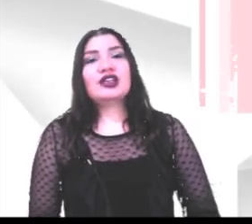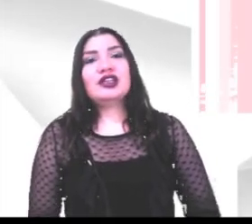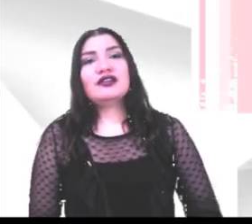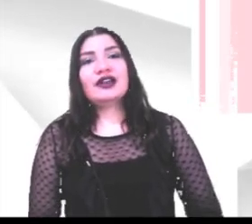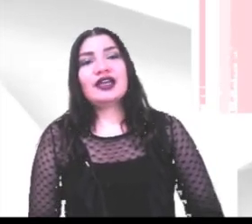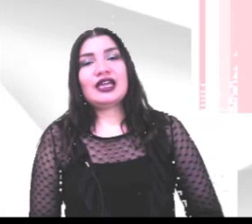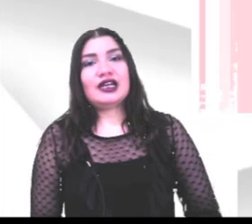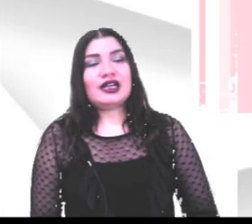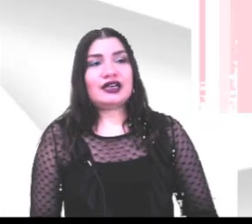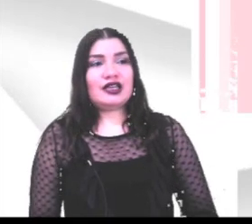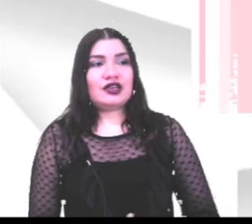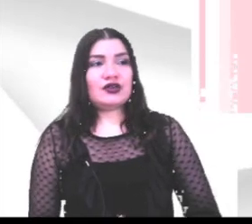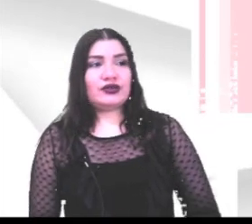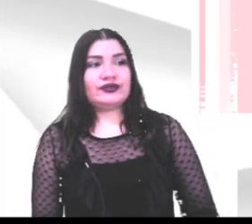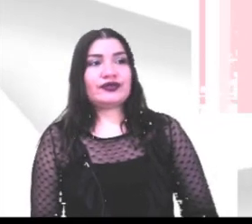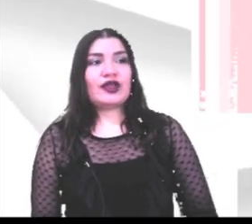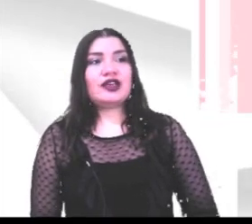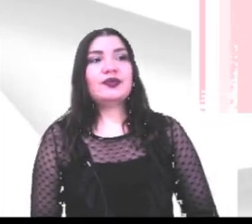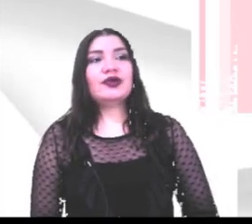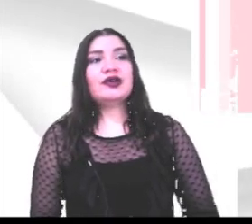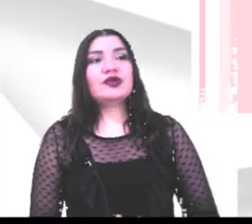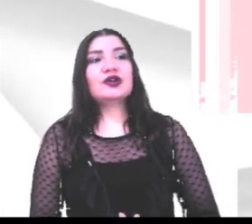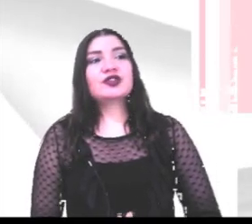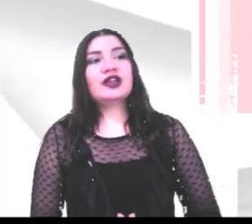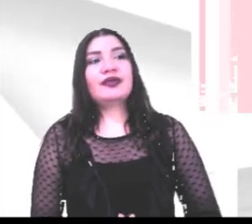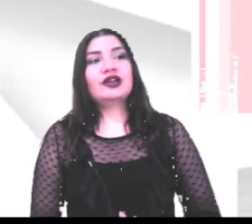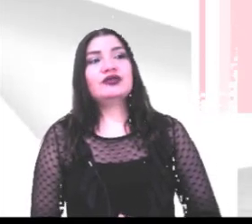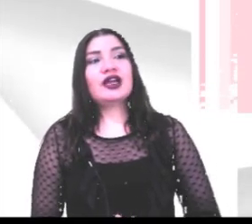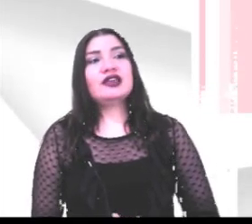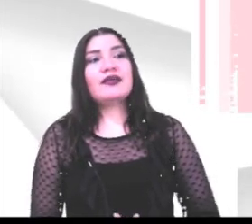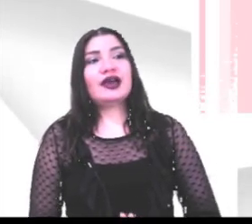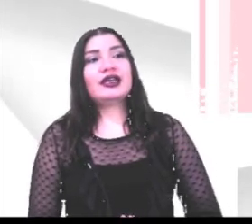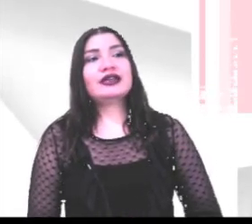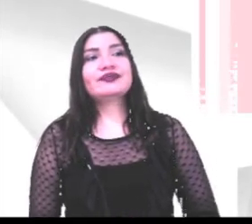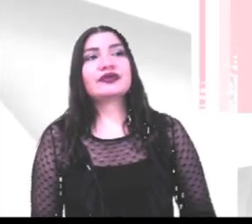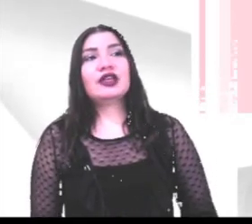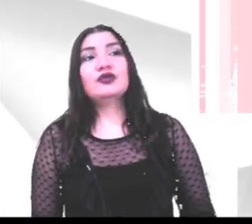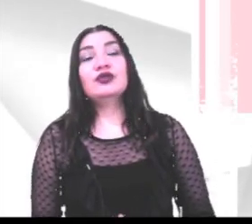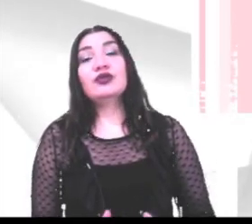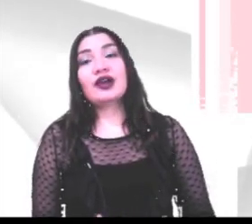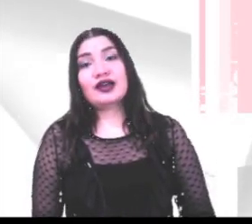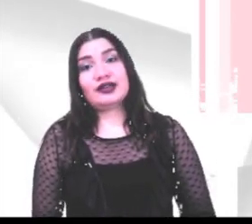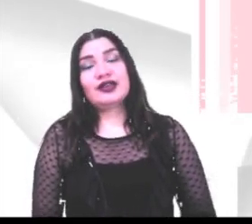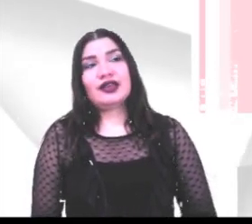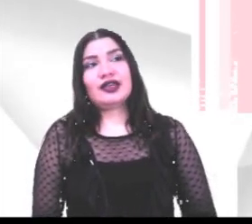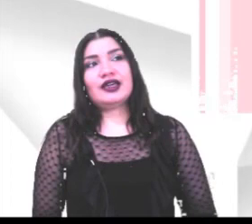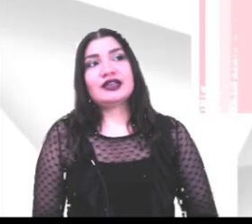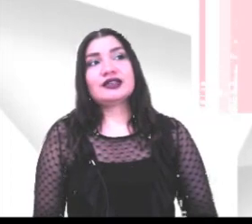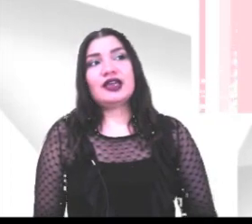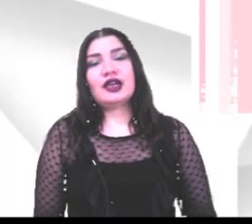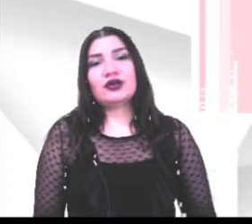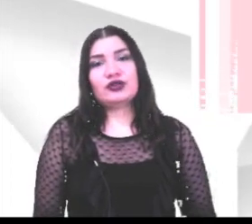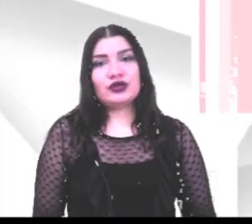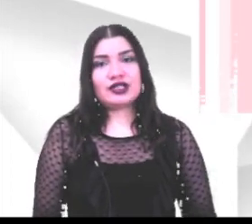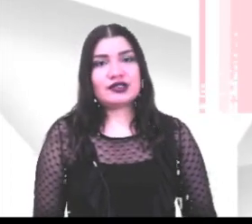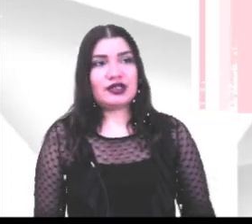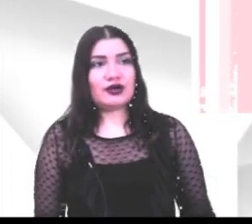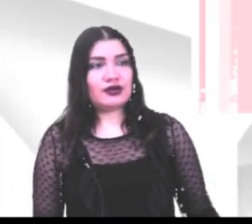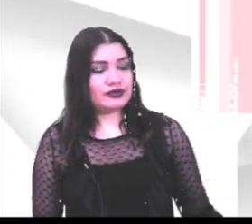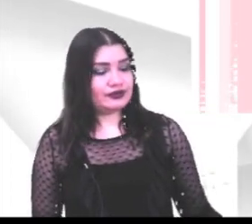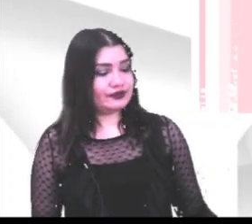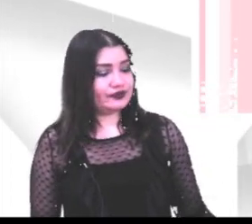sostenible en la región ahí podemos observar una imagen de un lugar que es eco